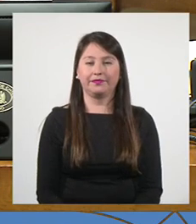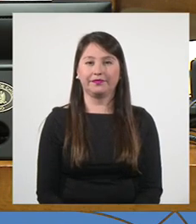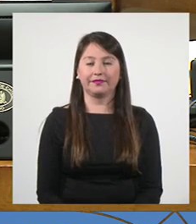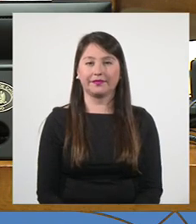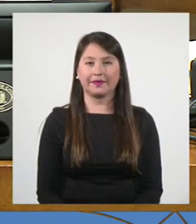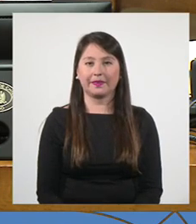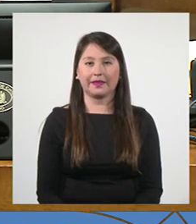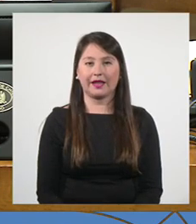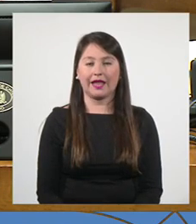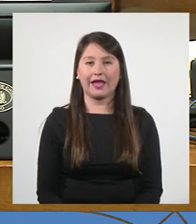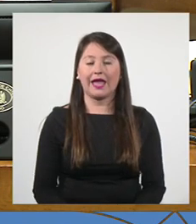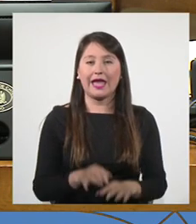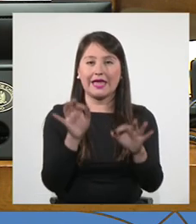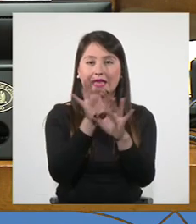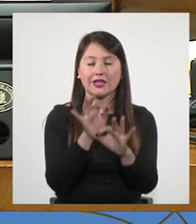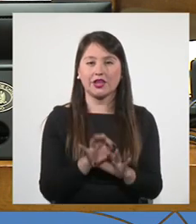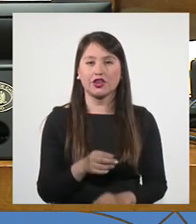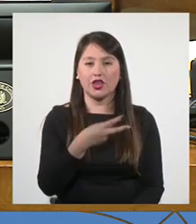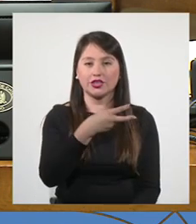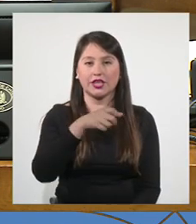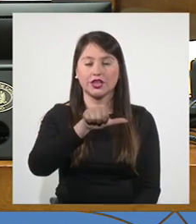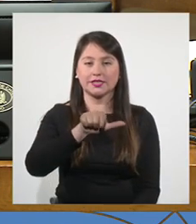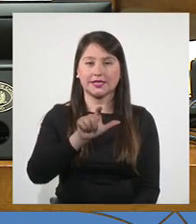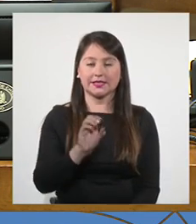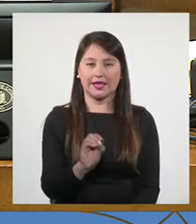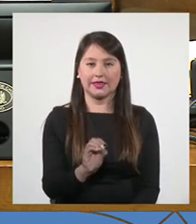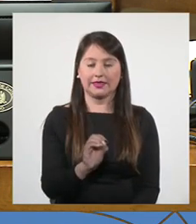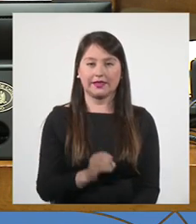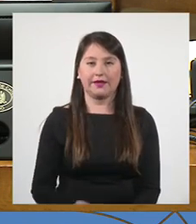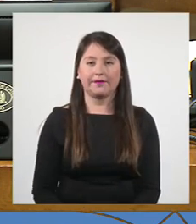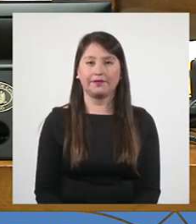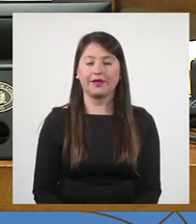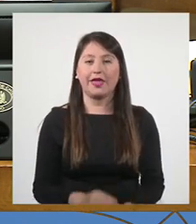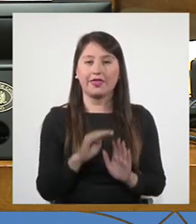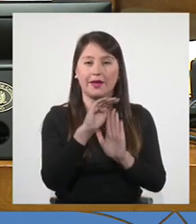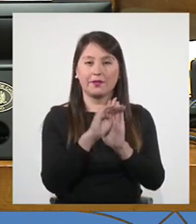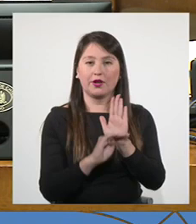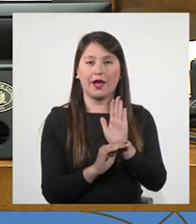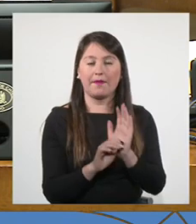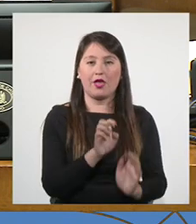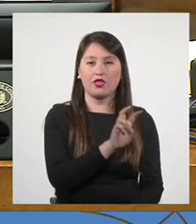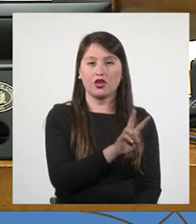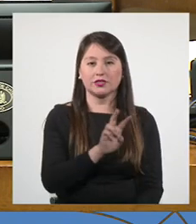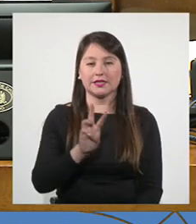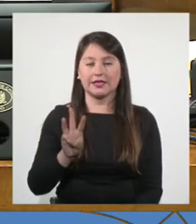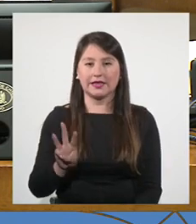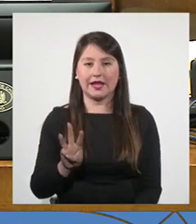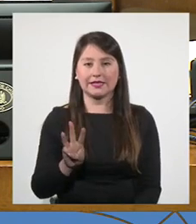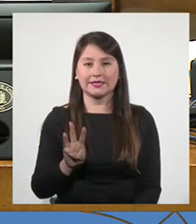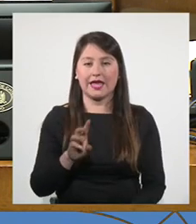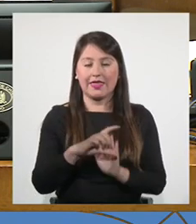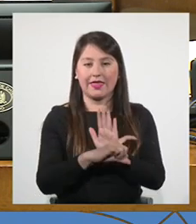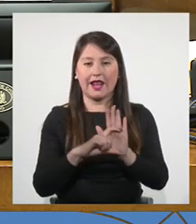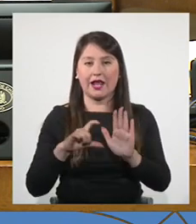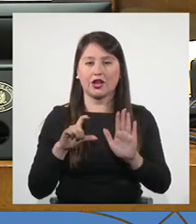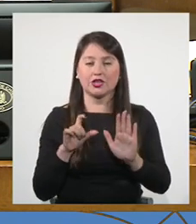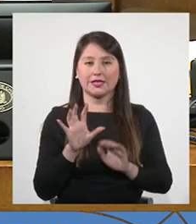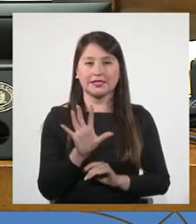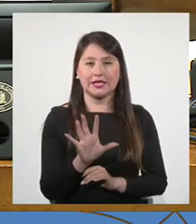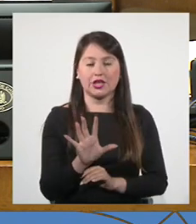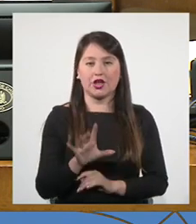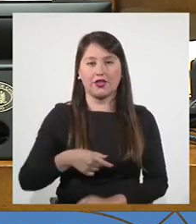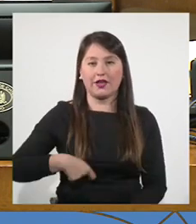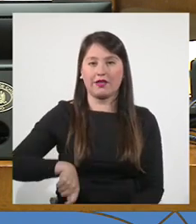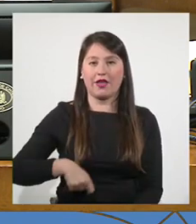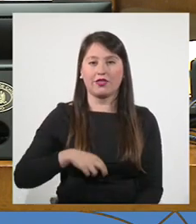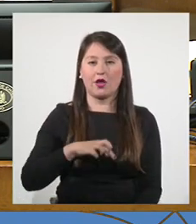Indicación 260 del programa 2 y 3 de la glosa 5 del senador